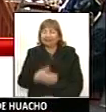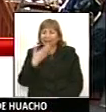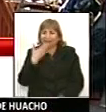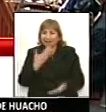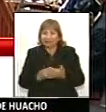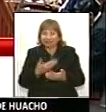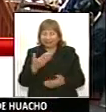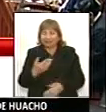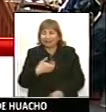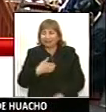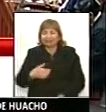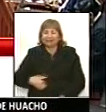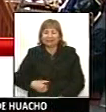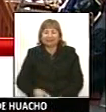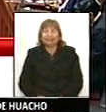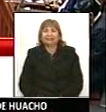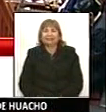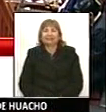presidente.